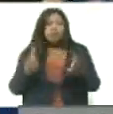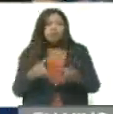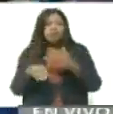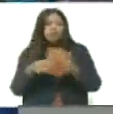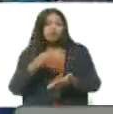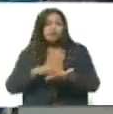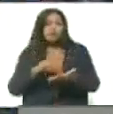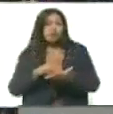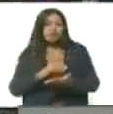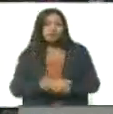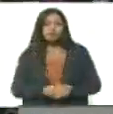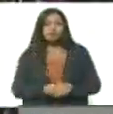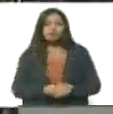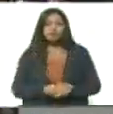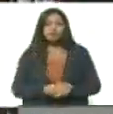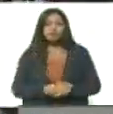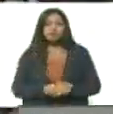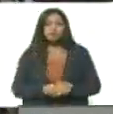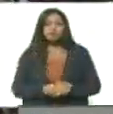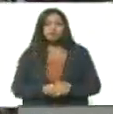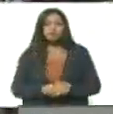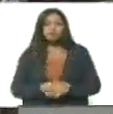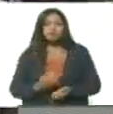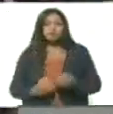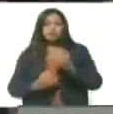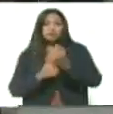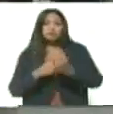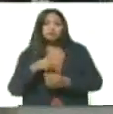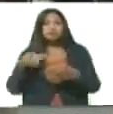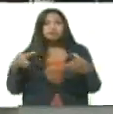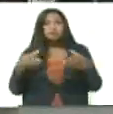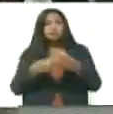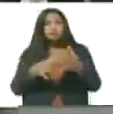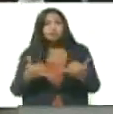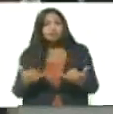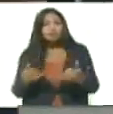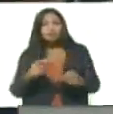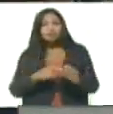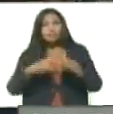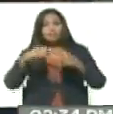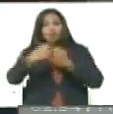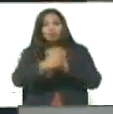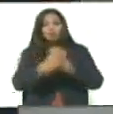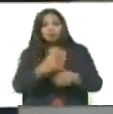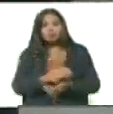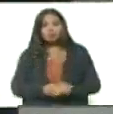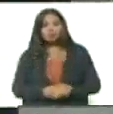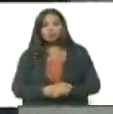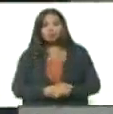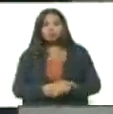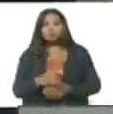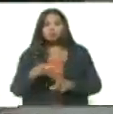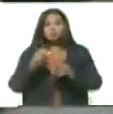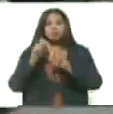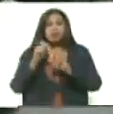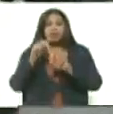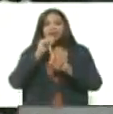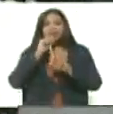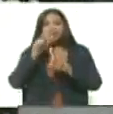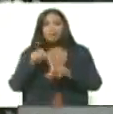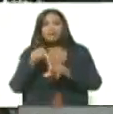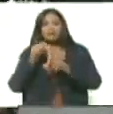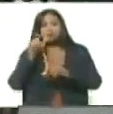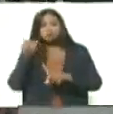Miranda y que las bases de este partido y del Gran Polo Patriótico lo escogieron como su